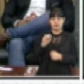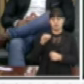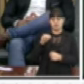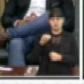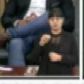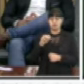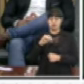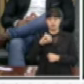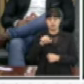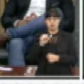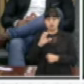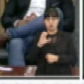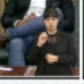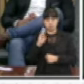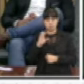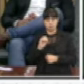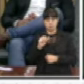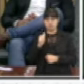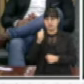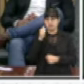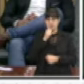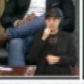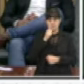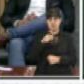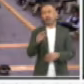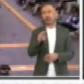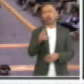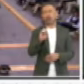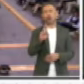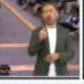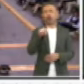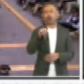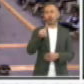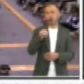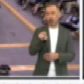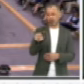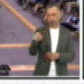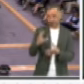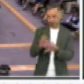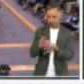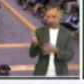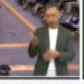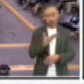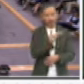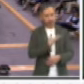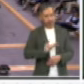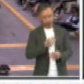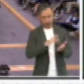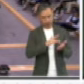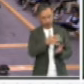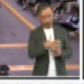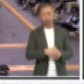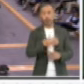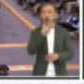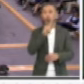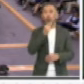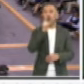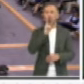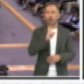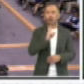por un lado los consejeros que todo mundo hemos estado platicando de ellos En estos días y luego un conjunto de directores